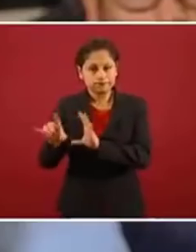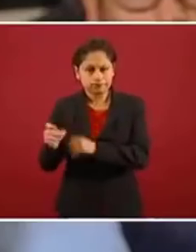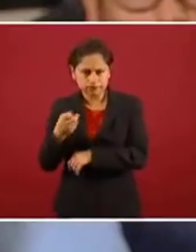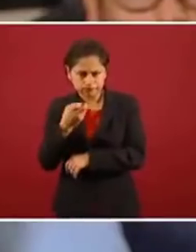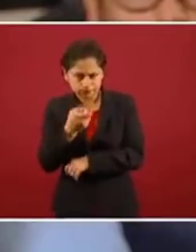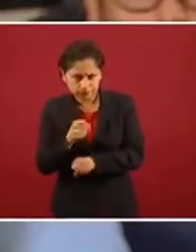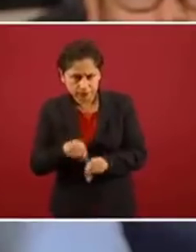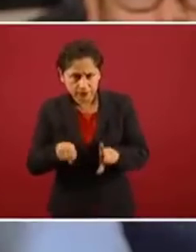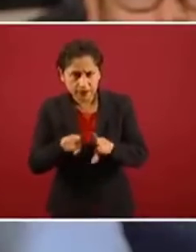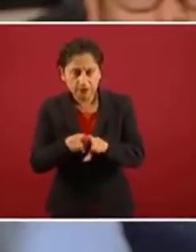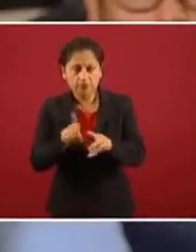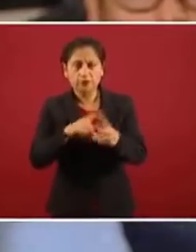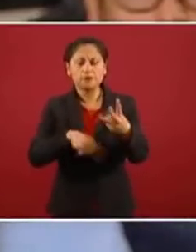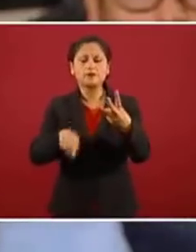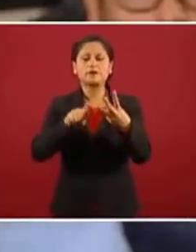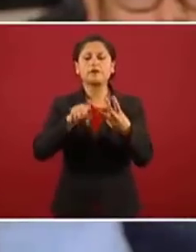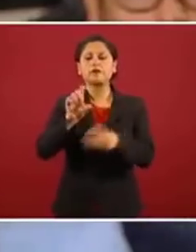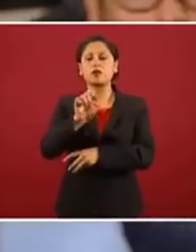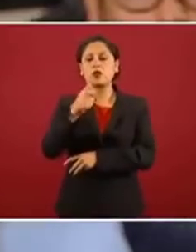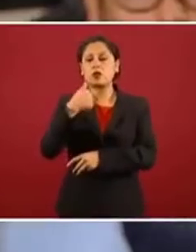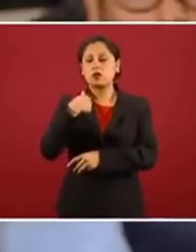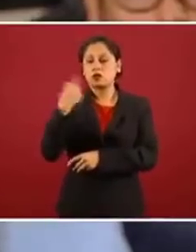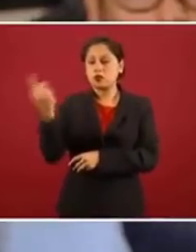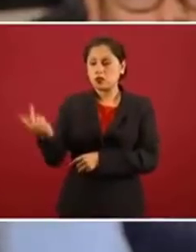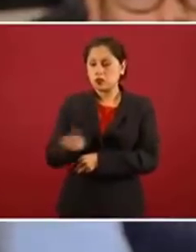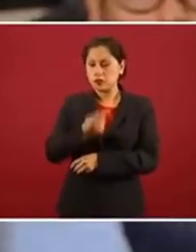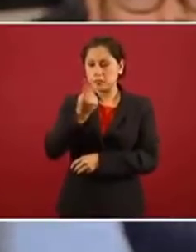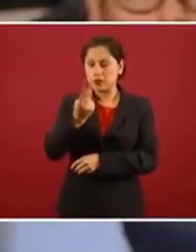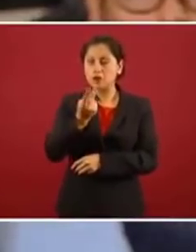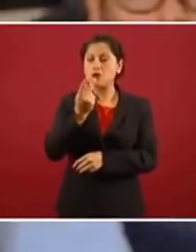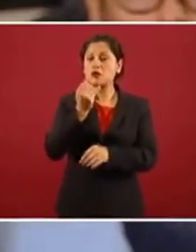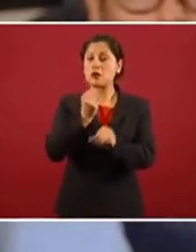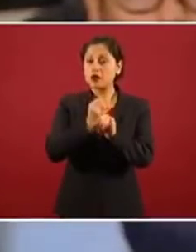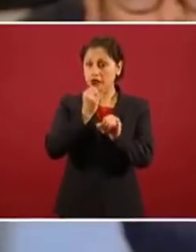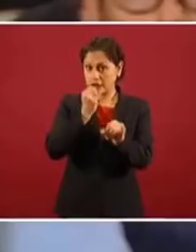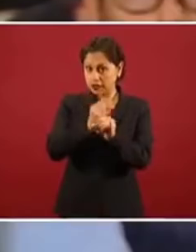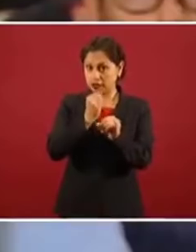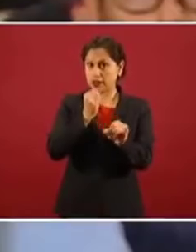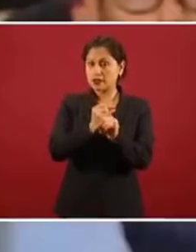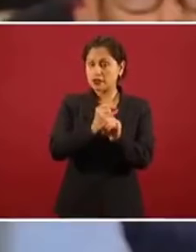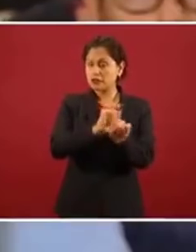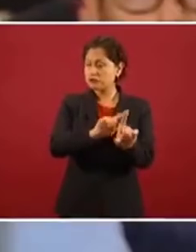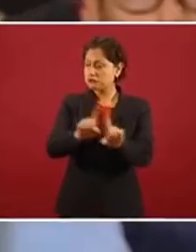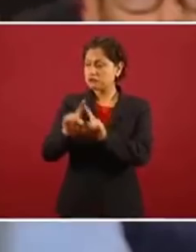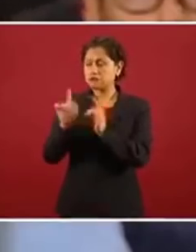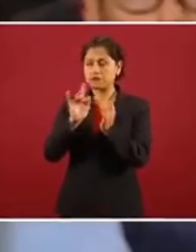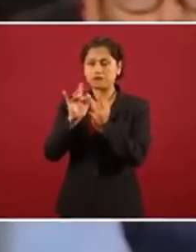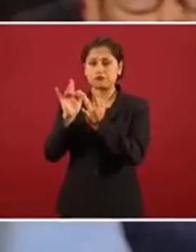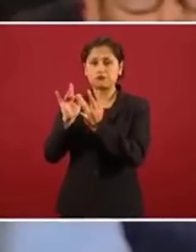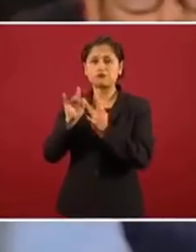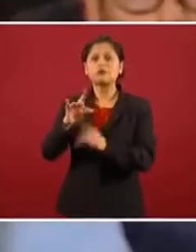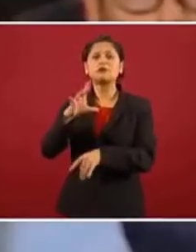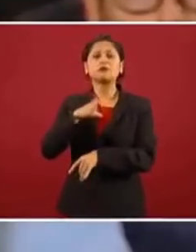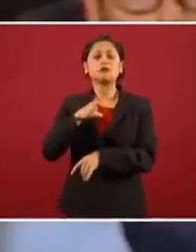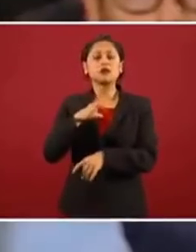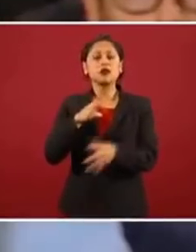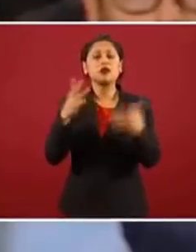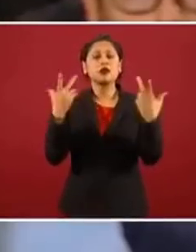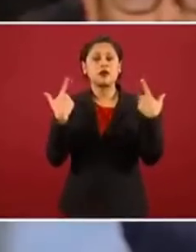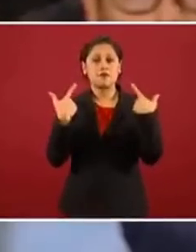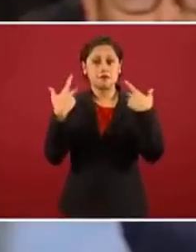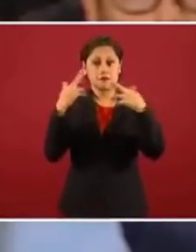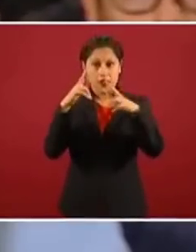clip. Hay en las redes sociales y hemos investigado a muchos profesores de educación media superior en el